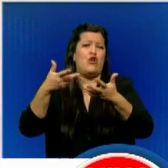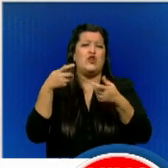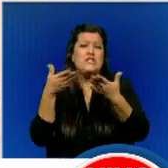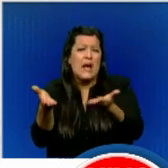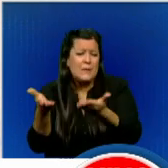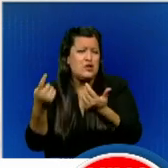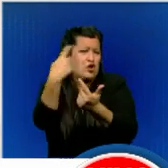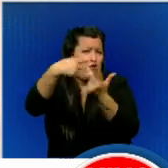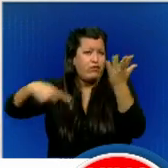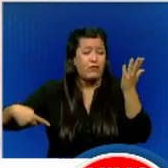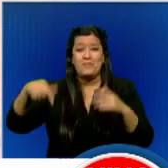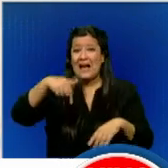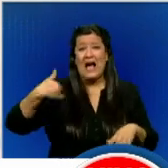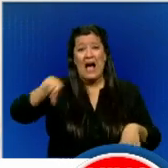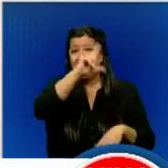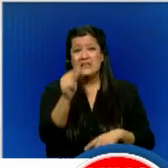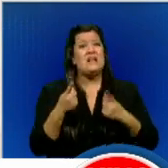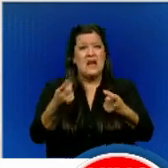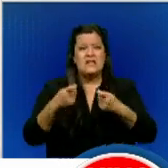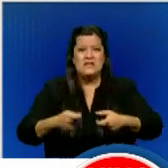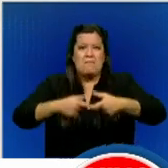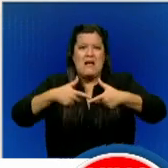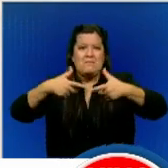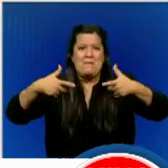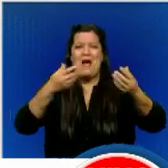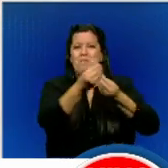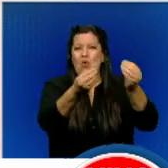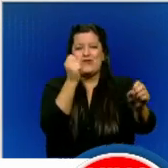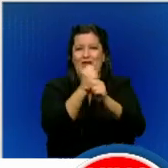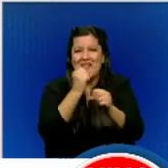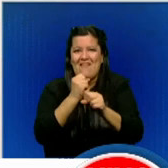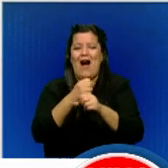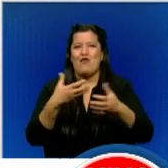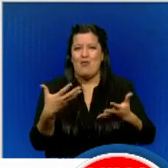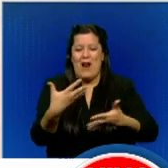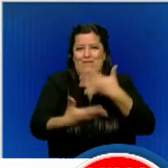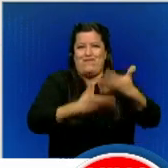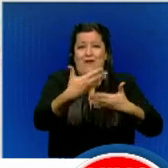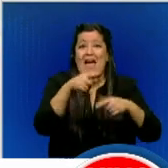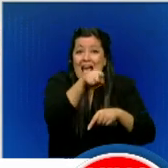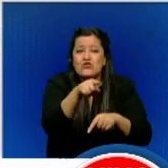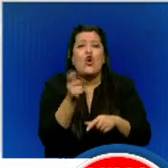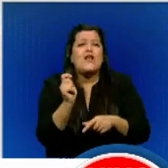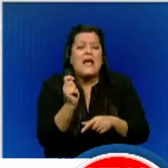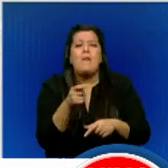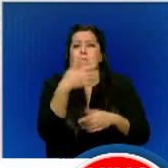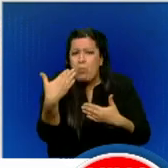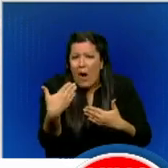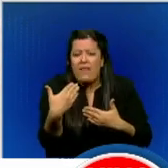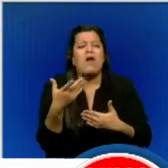argentina necesita generar riqueza y eso lo puede hacer el sector privado productivo